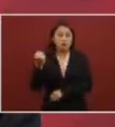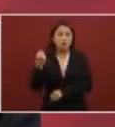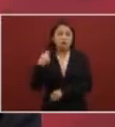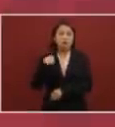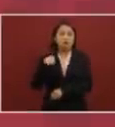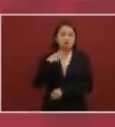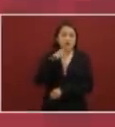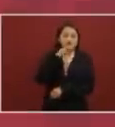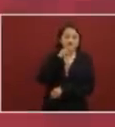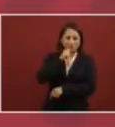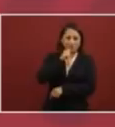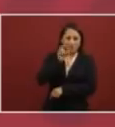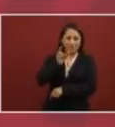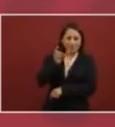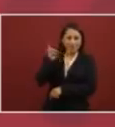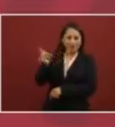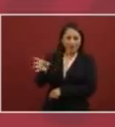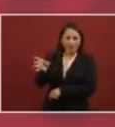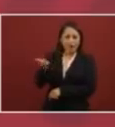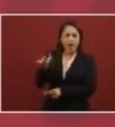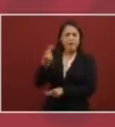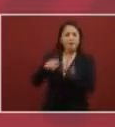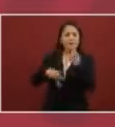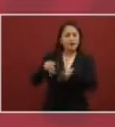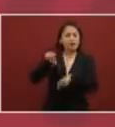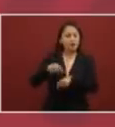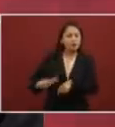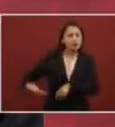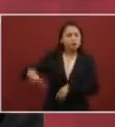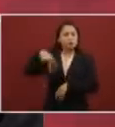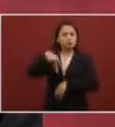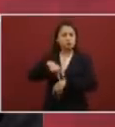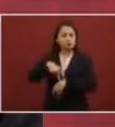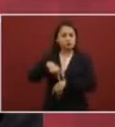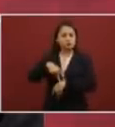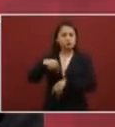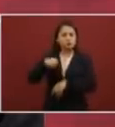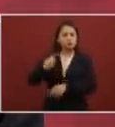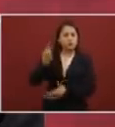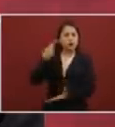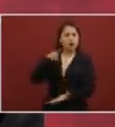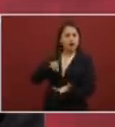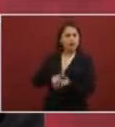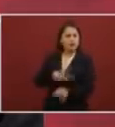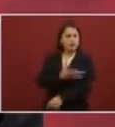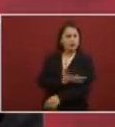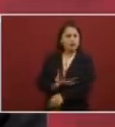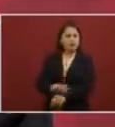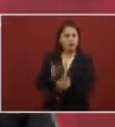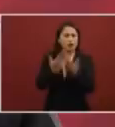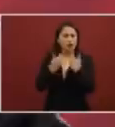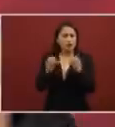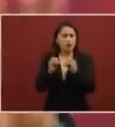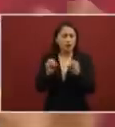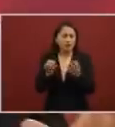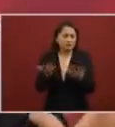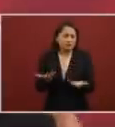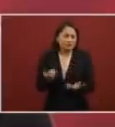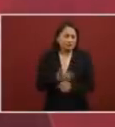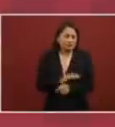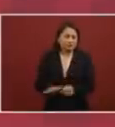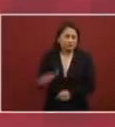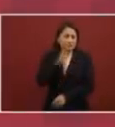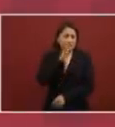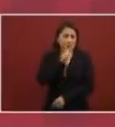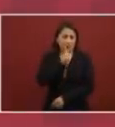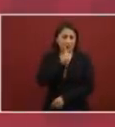sin congruencia, sin honestidad. Ese es mi escudo, eso es lo que me